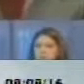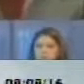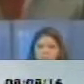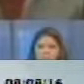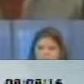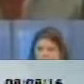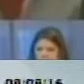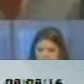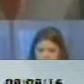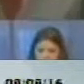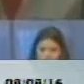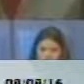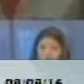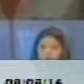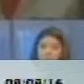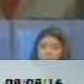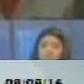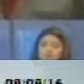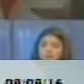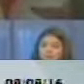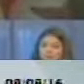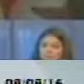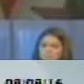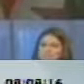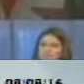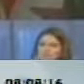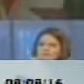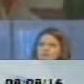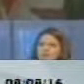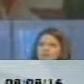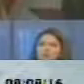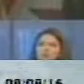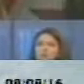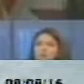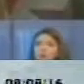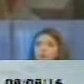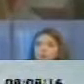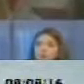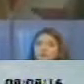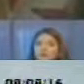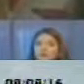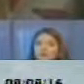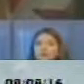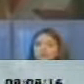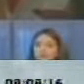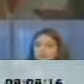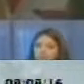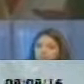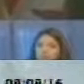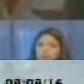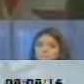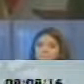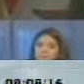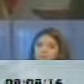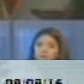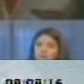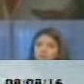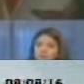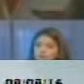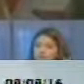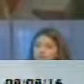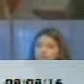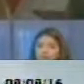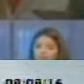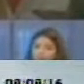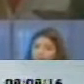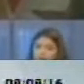uno de ellos el balance del desarrollo de la Autoridad Única Portuaria en el marco de la gran misión Abastecimiento